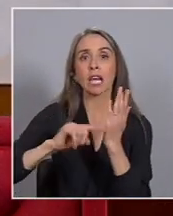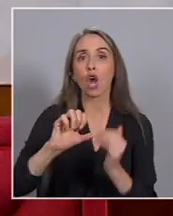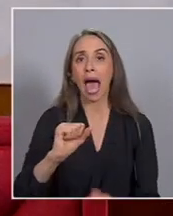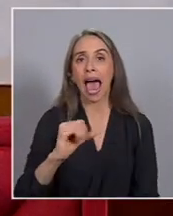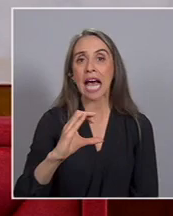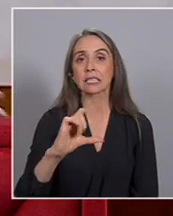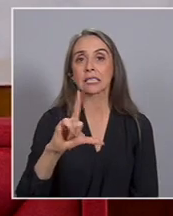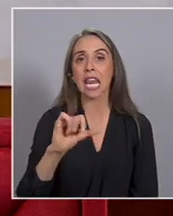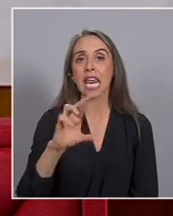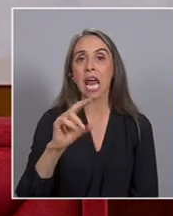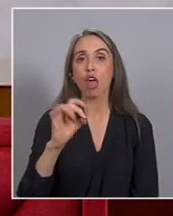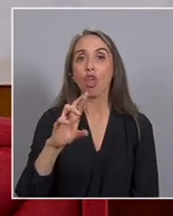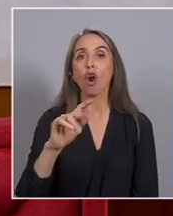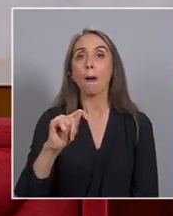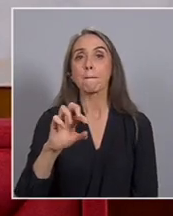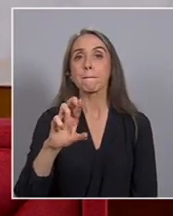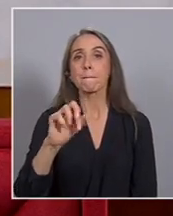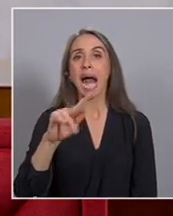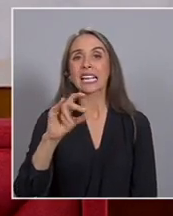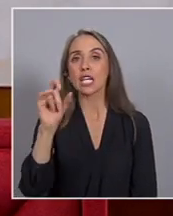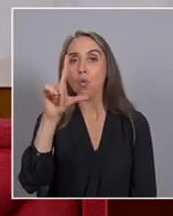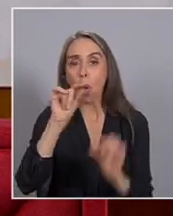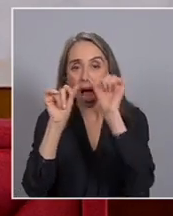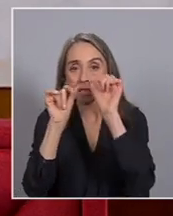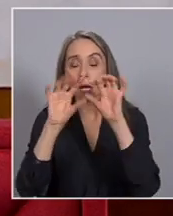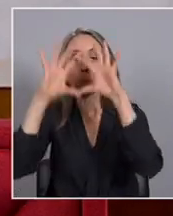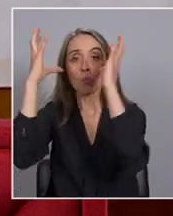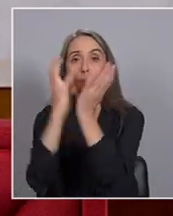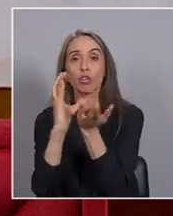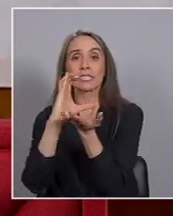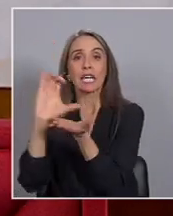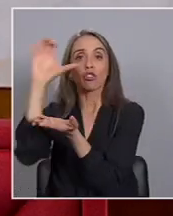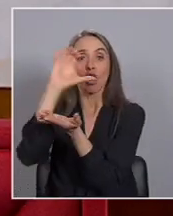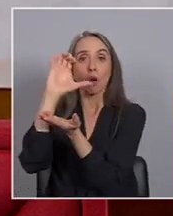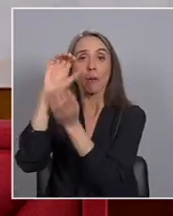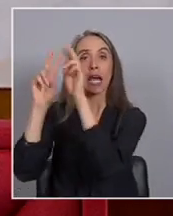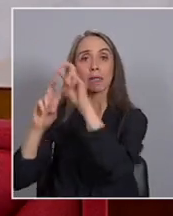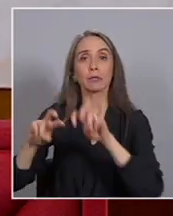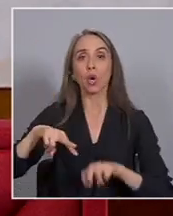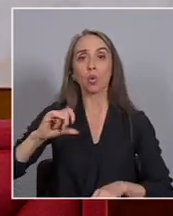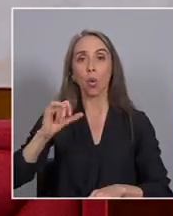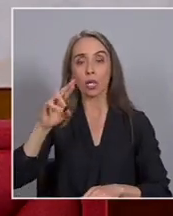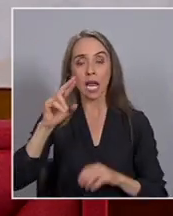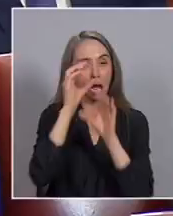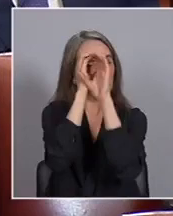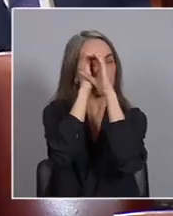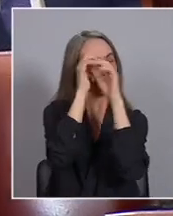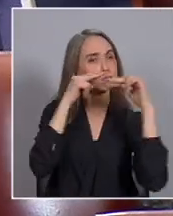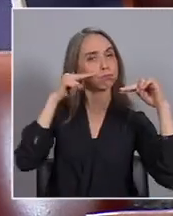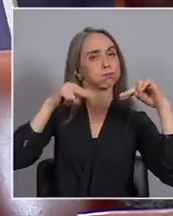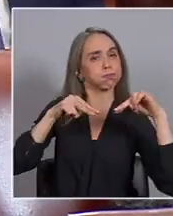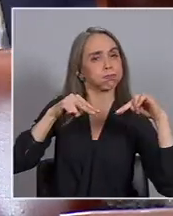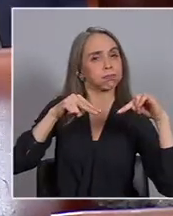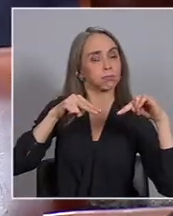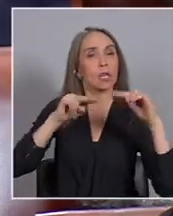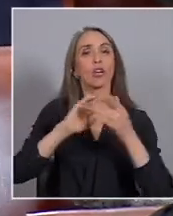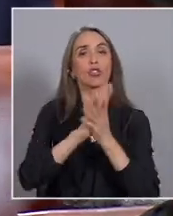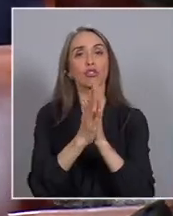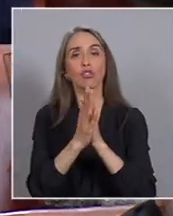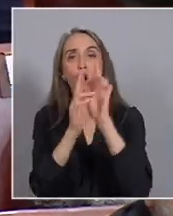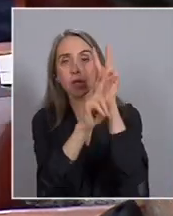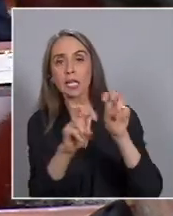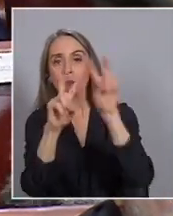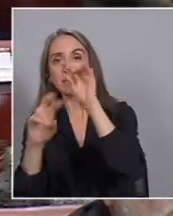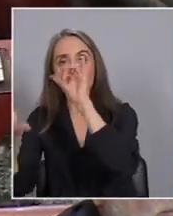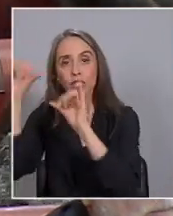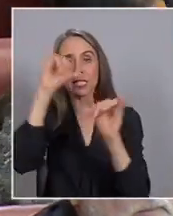lo que trabajamos en potenciar alianzas de nivel mundial, como el Centro Europeo para la Investigación Nuclear, los observatorios y todos los espacios de